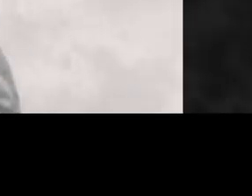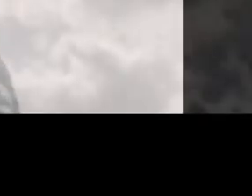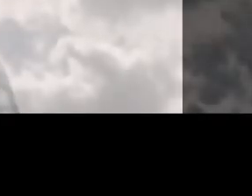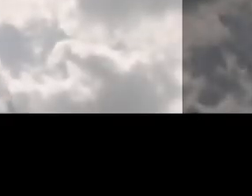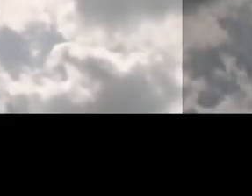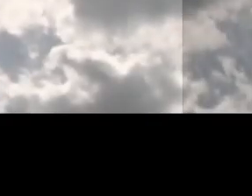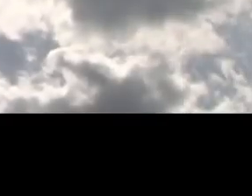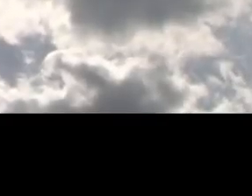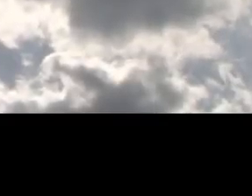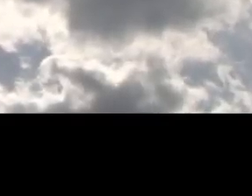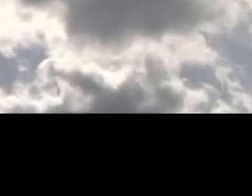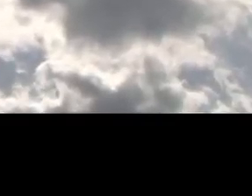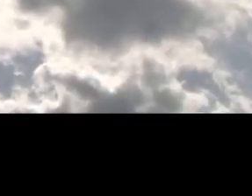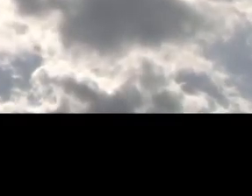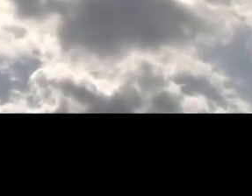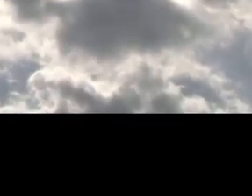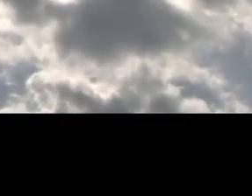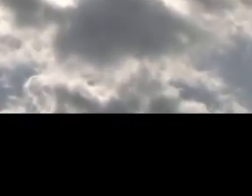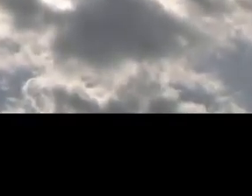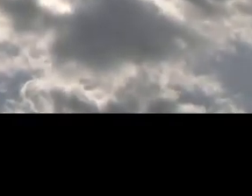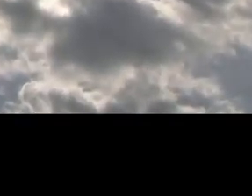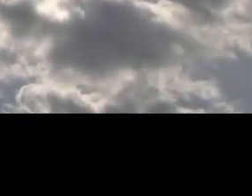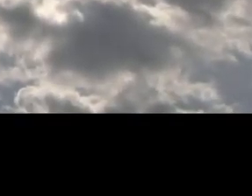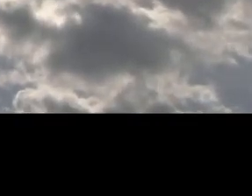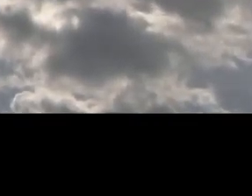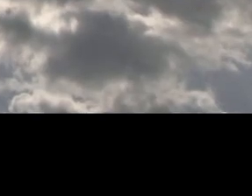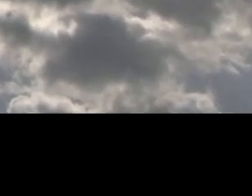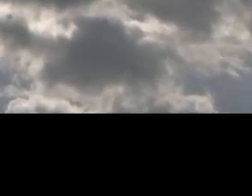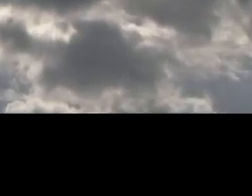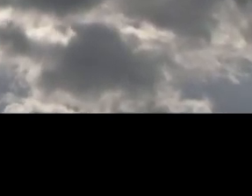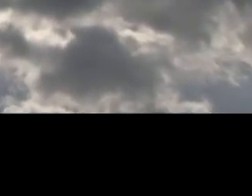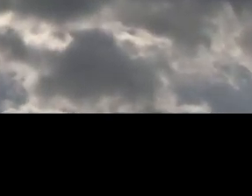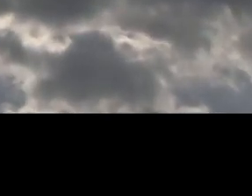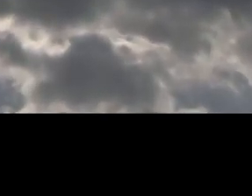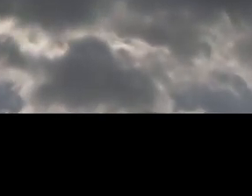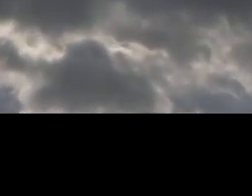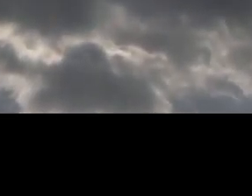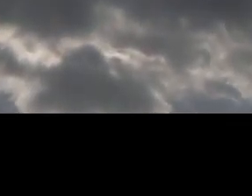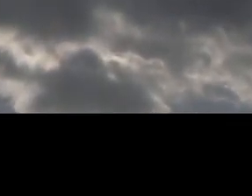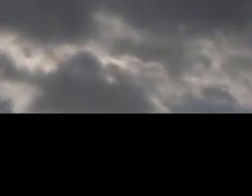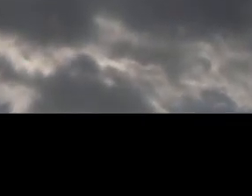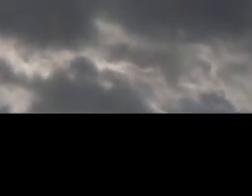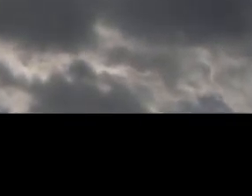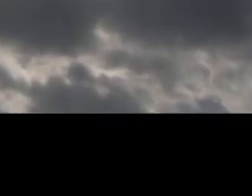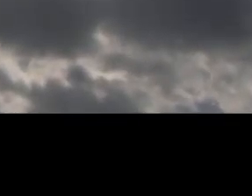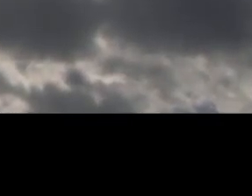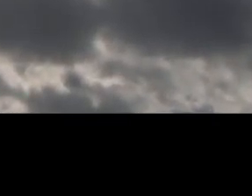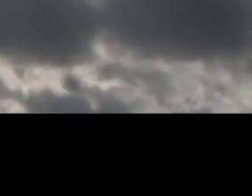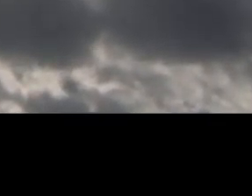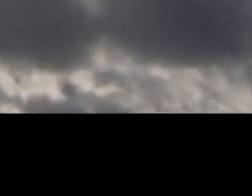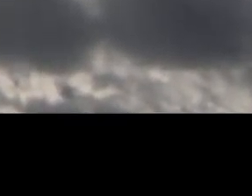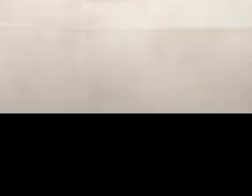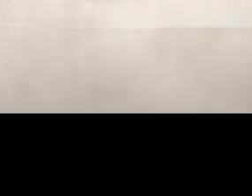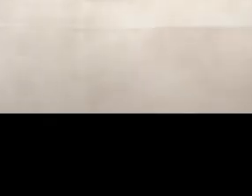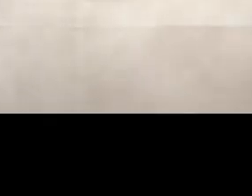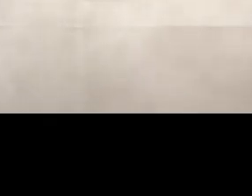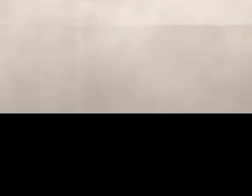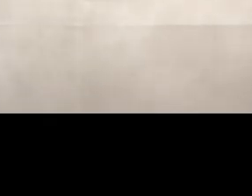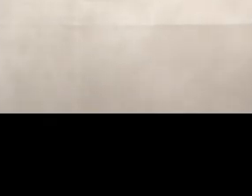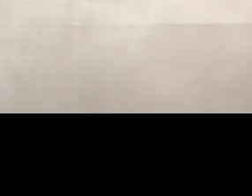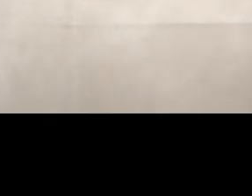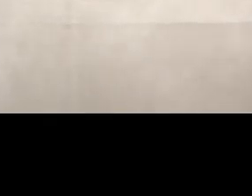Unidos. Es bandera de libertad y justicia en América. En cada palmo de